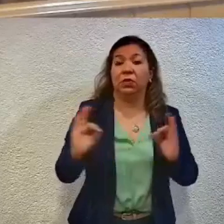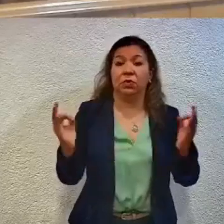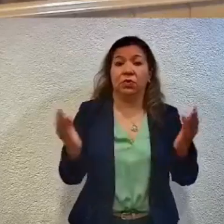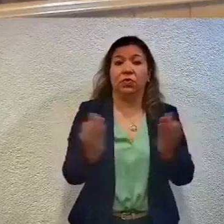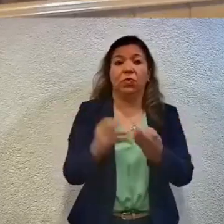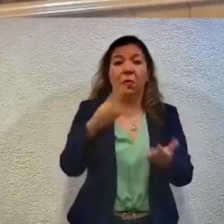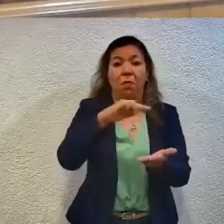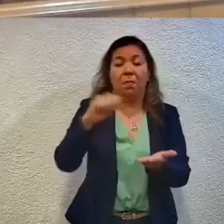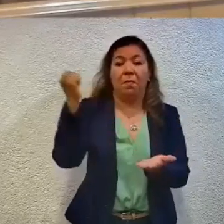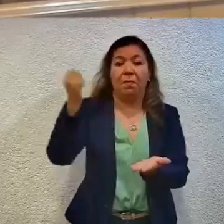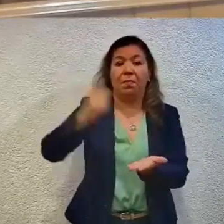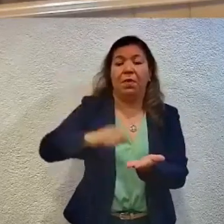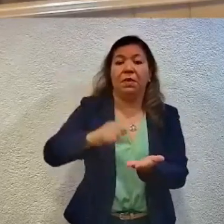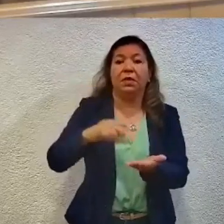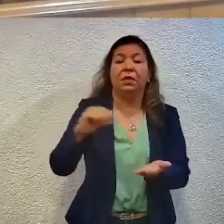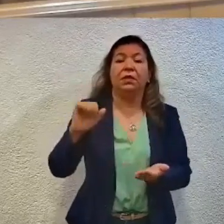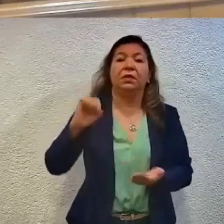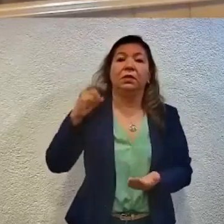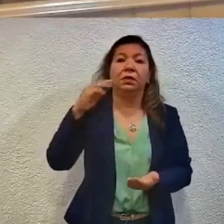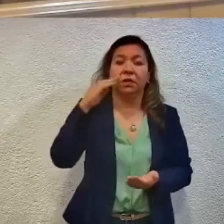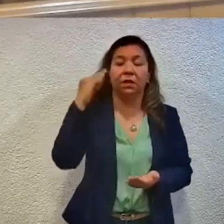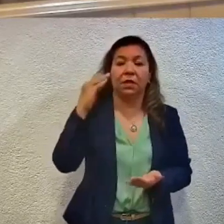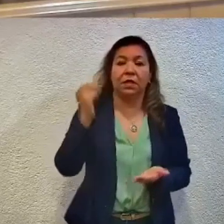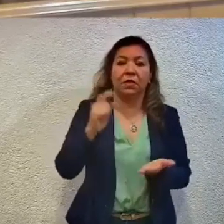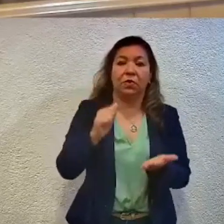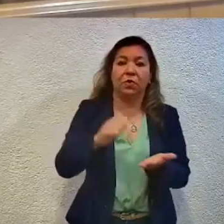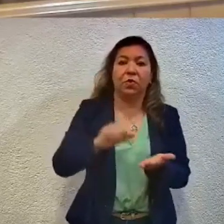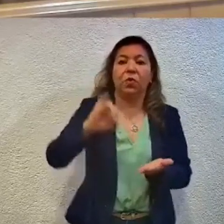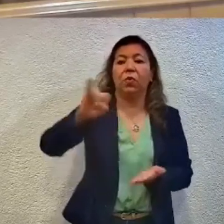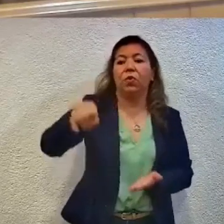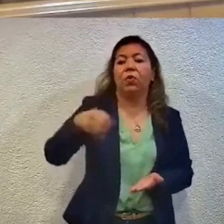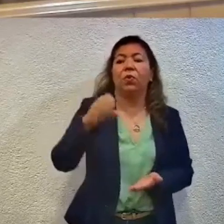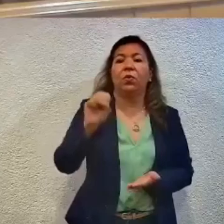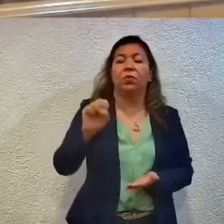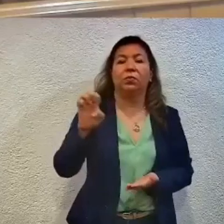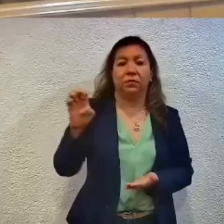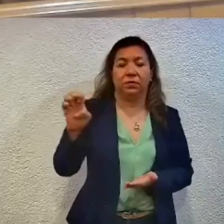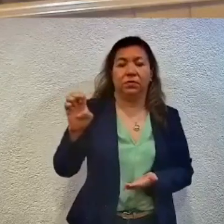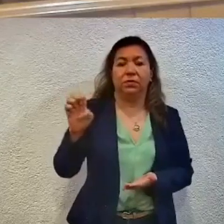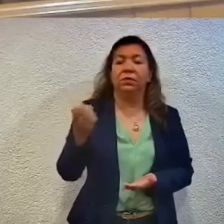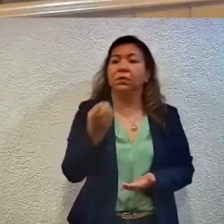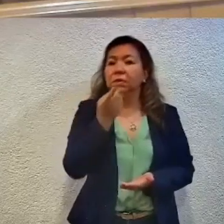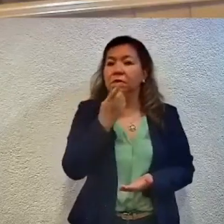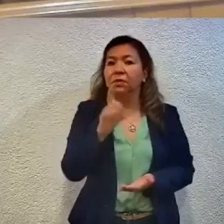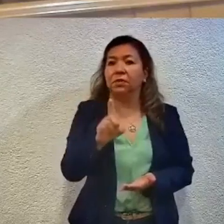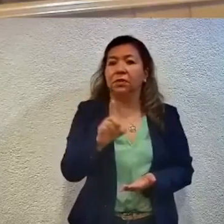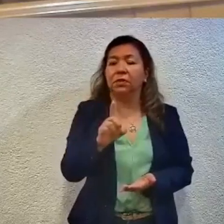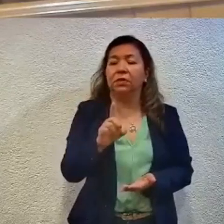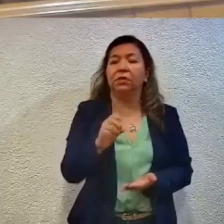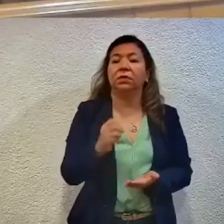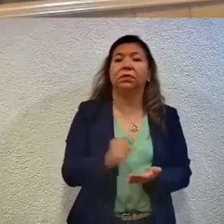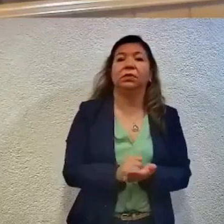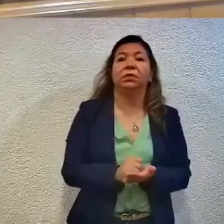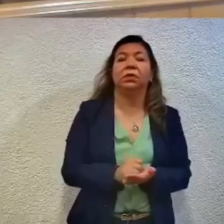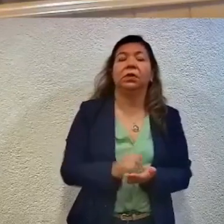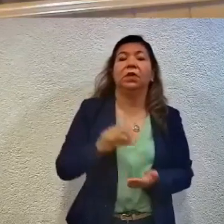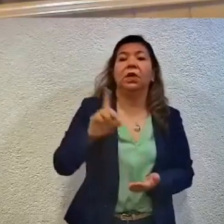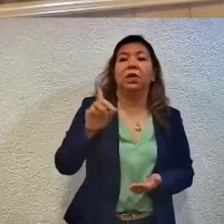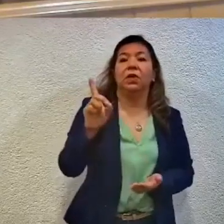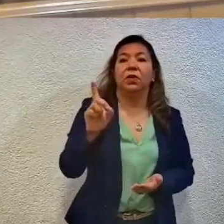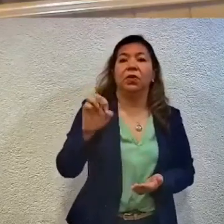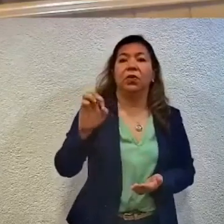magistrado José Inés Betancur Salgado, relativo al recurso de apelación promovido por Salustio García Dorantes,